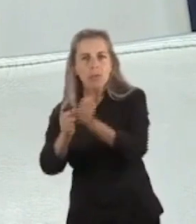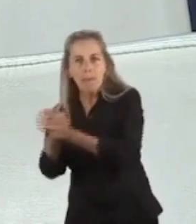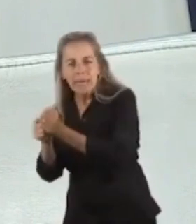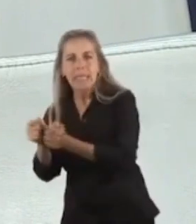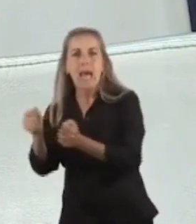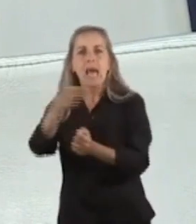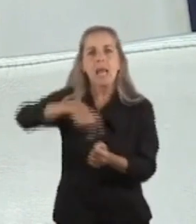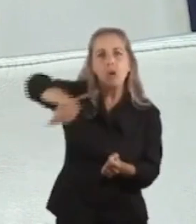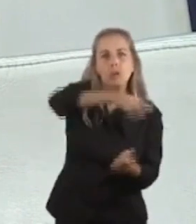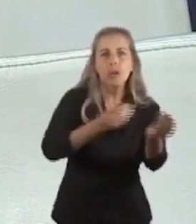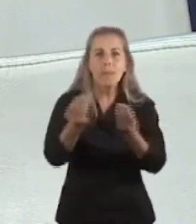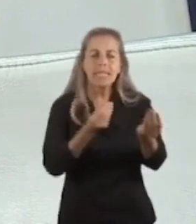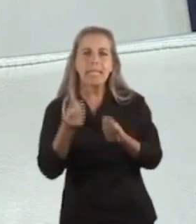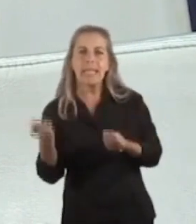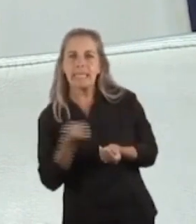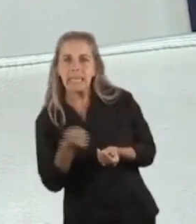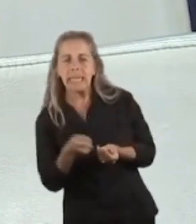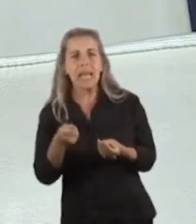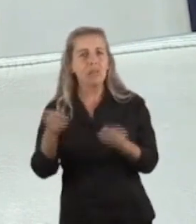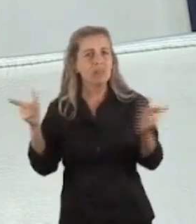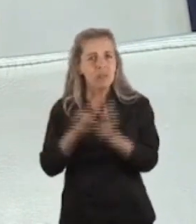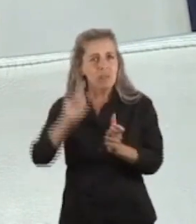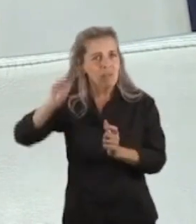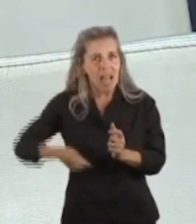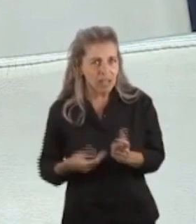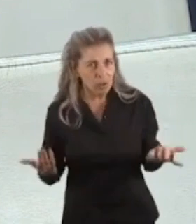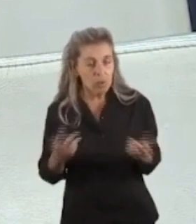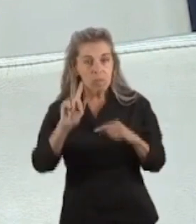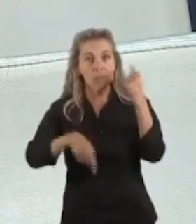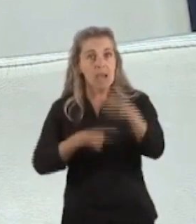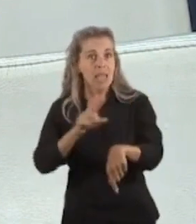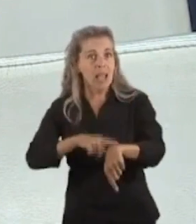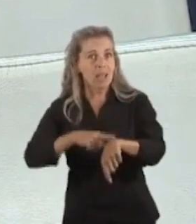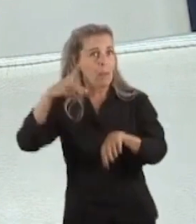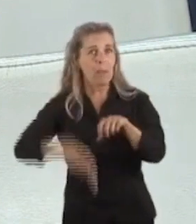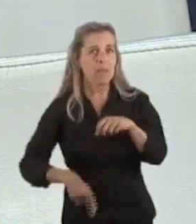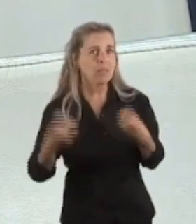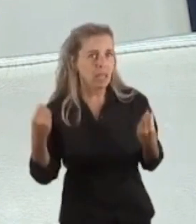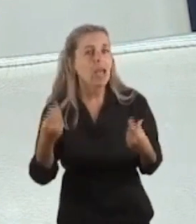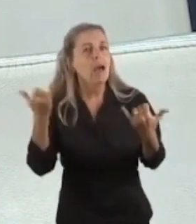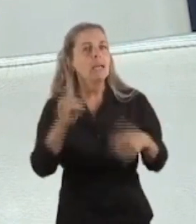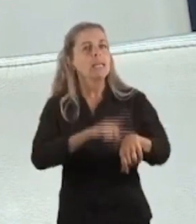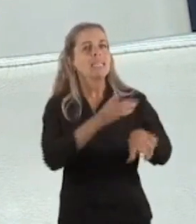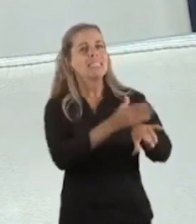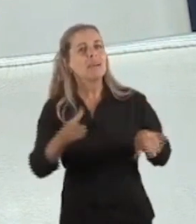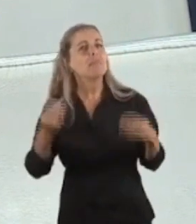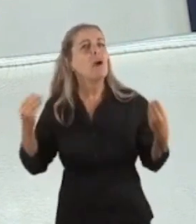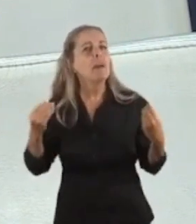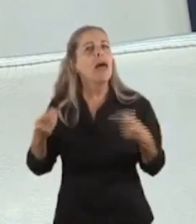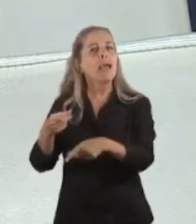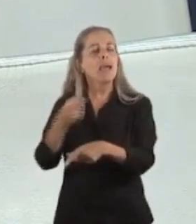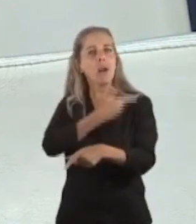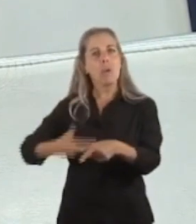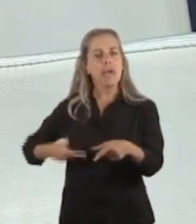los representantes de los trabajadores y mañana se vence el plazo para que el gobierno laude en este